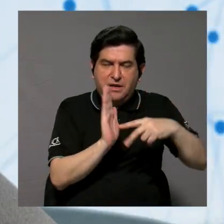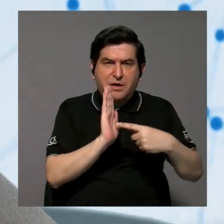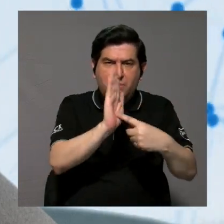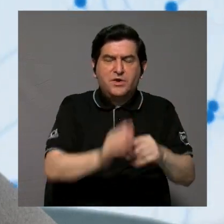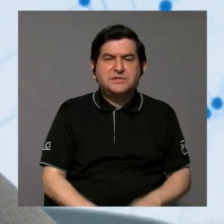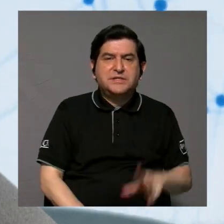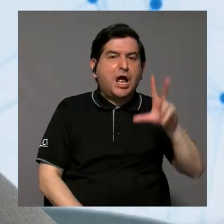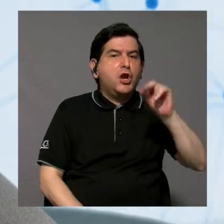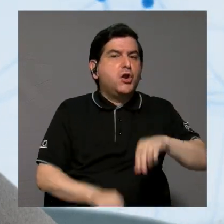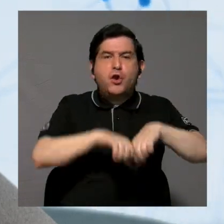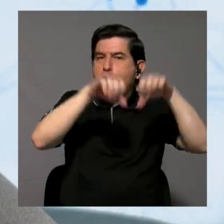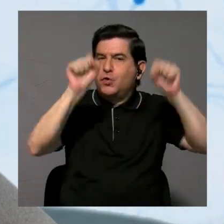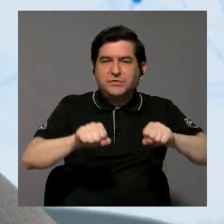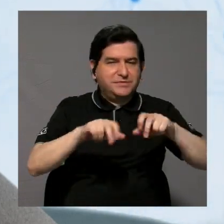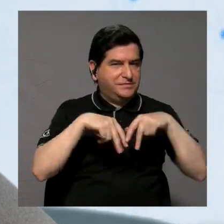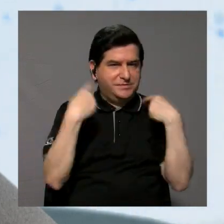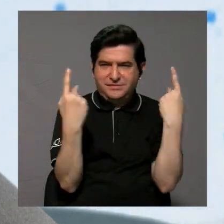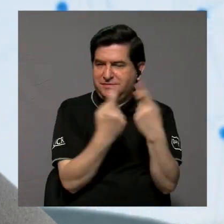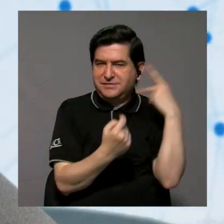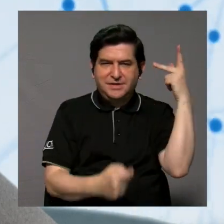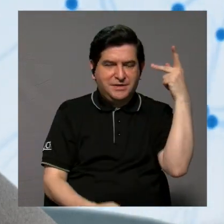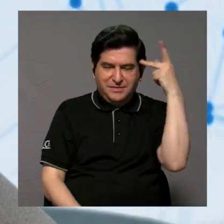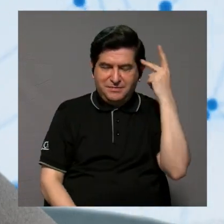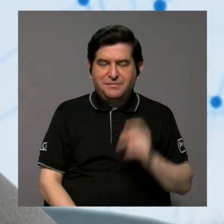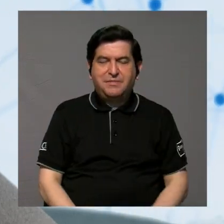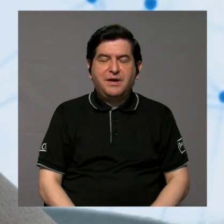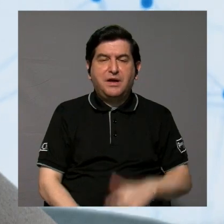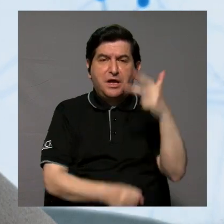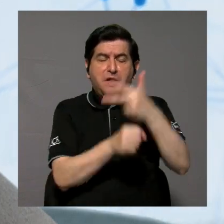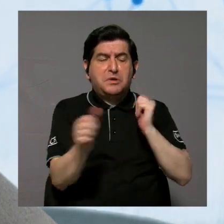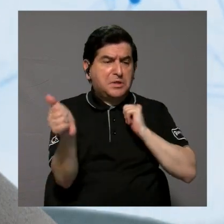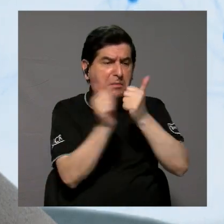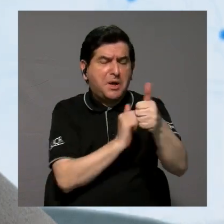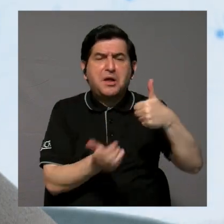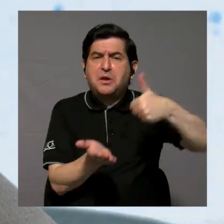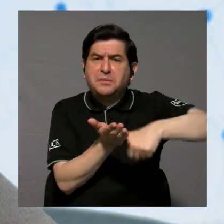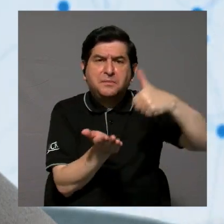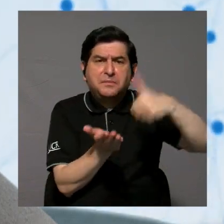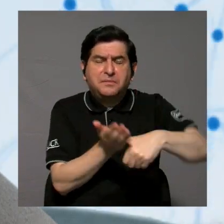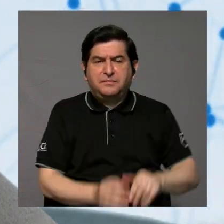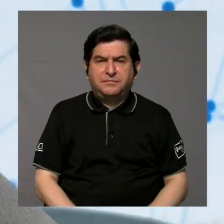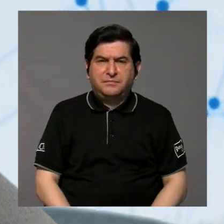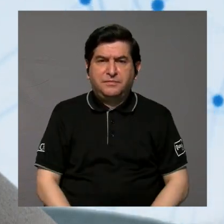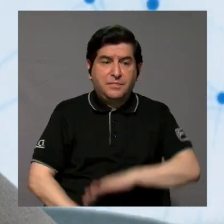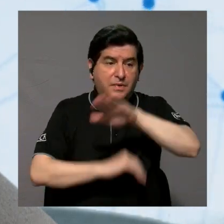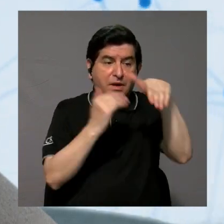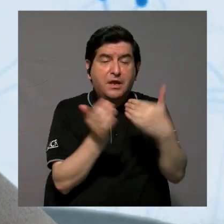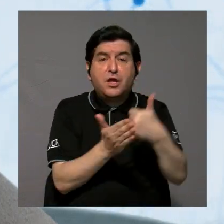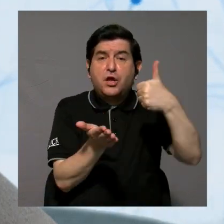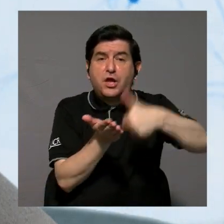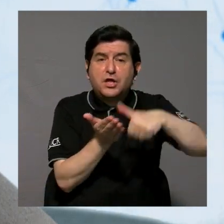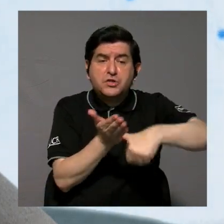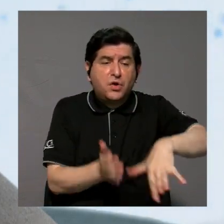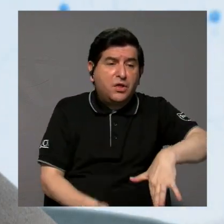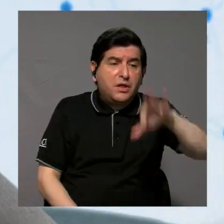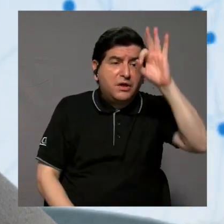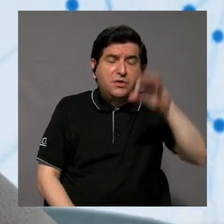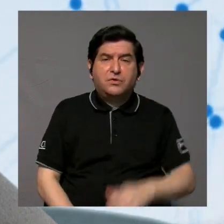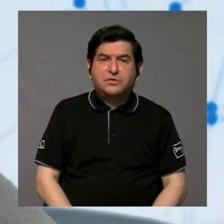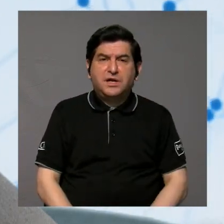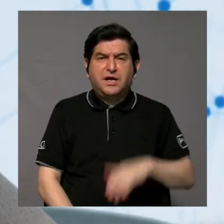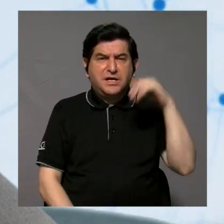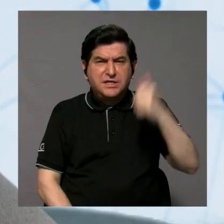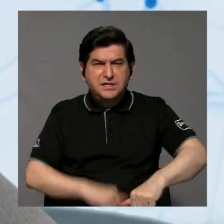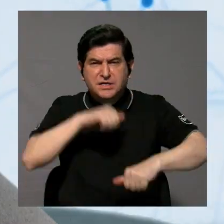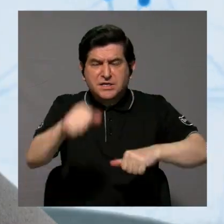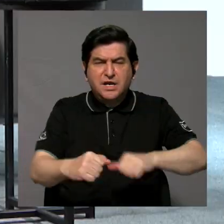no sistema de partidos políticos. Es decir, en Guatemala acaban de pasar las elecciones y en todas las elecciones lo que hemos encontrado es que las disputas